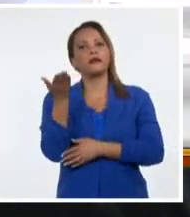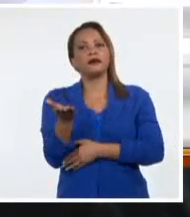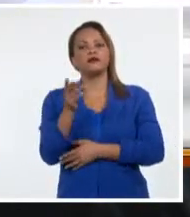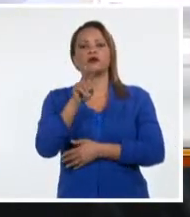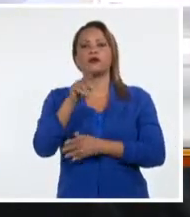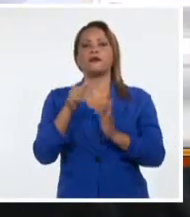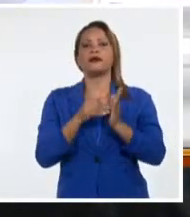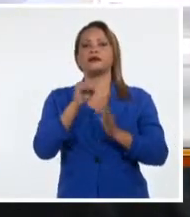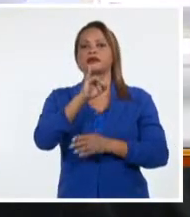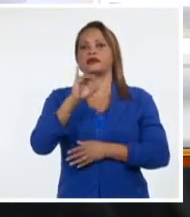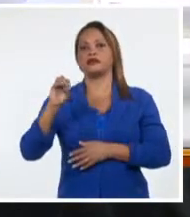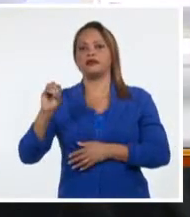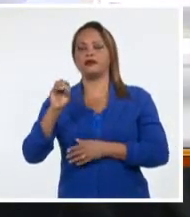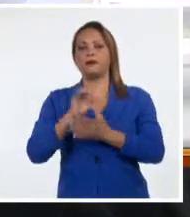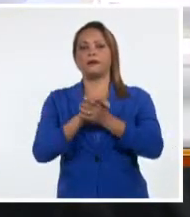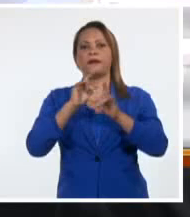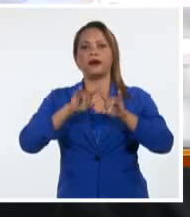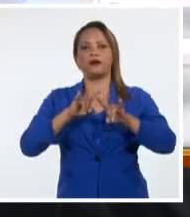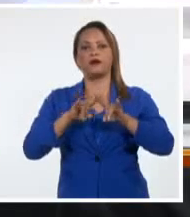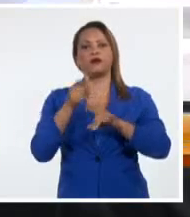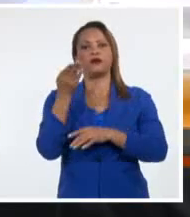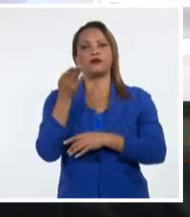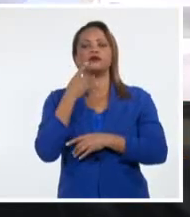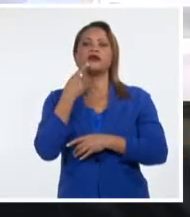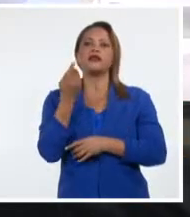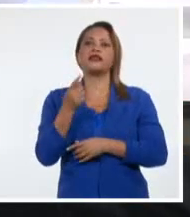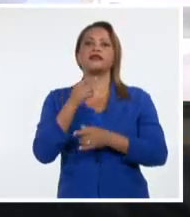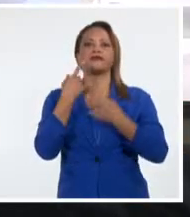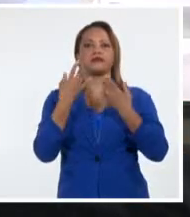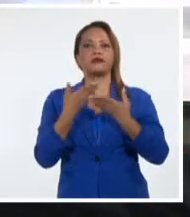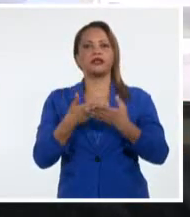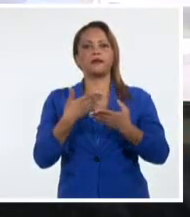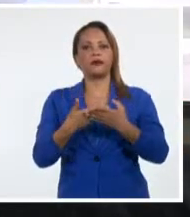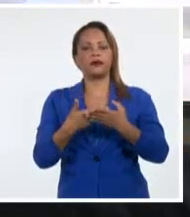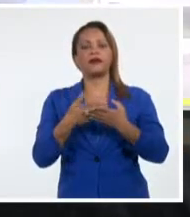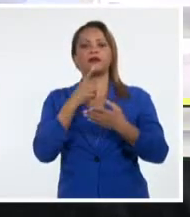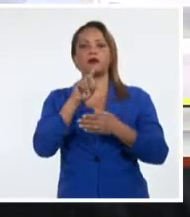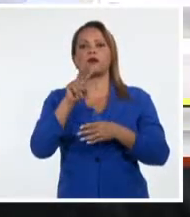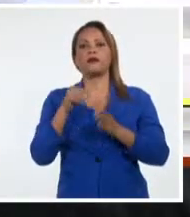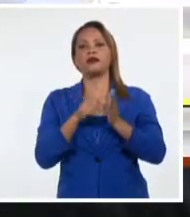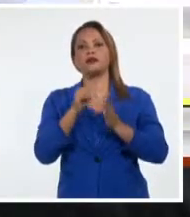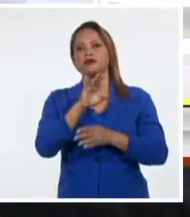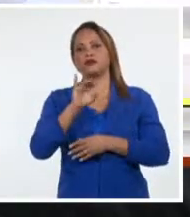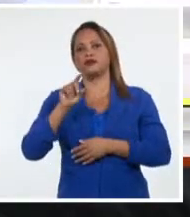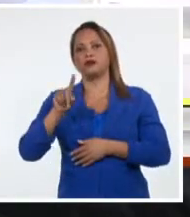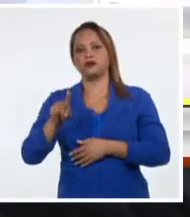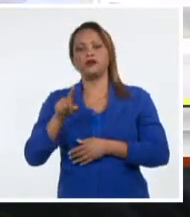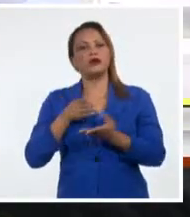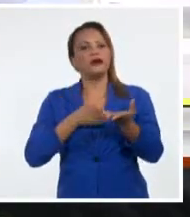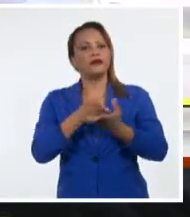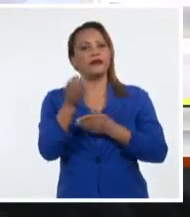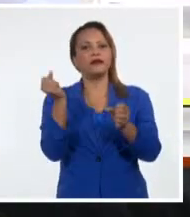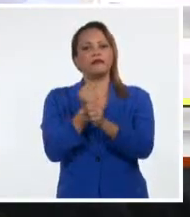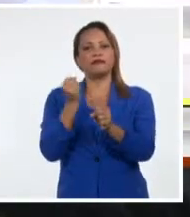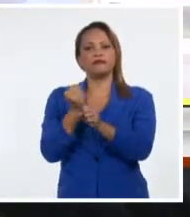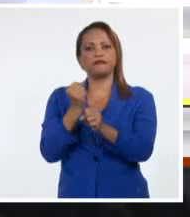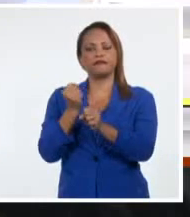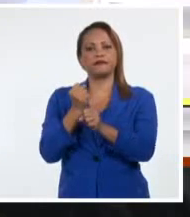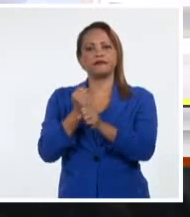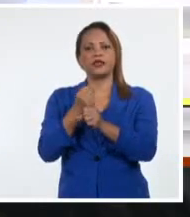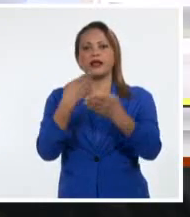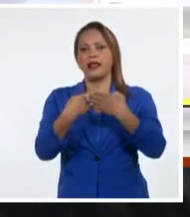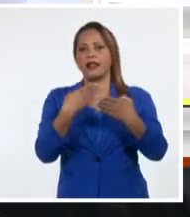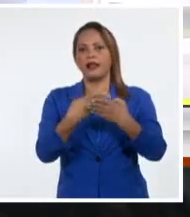2.600 megawatts y una demanda de una disponibilidad de 2.981. Se mantienen operando las unidades base del